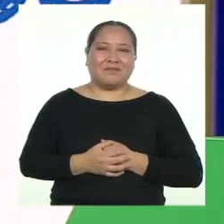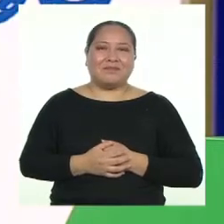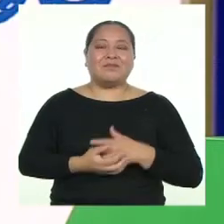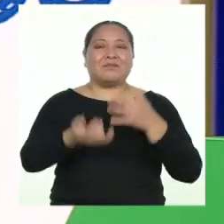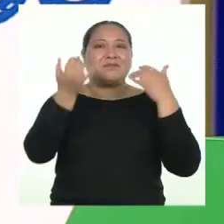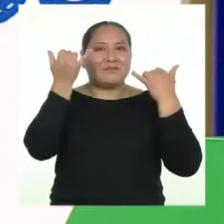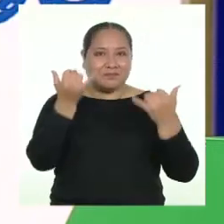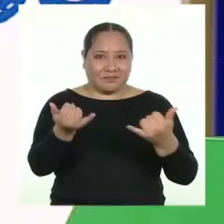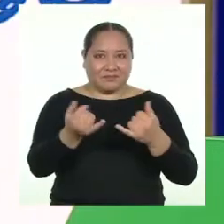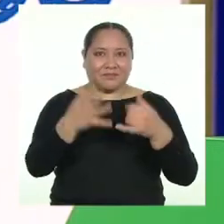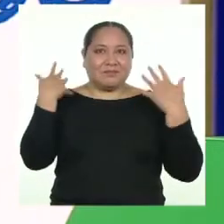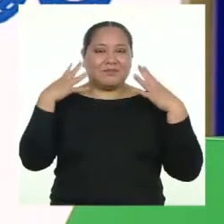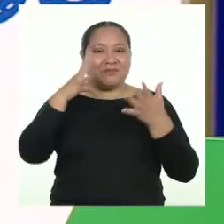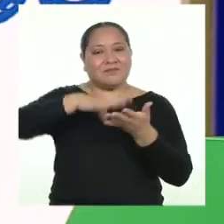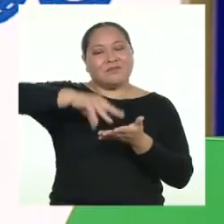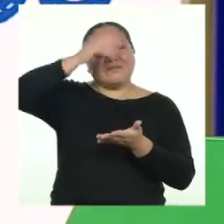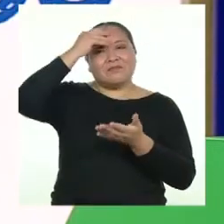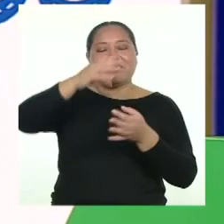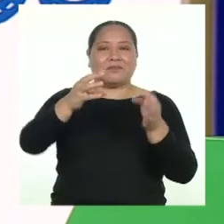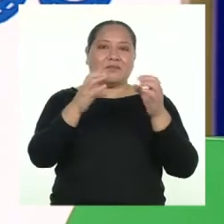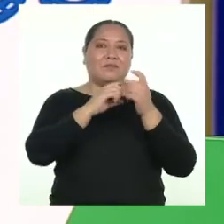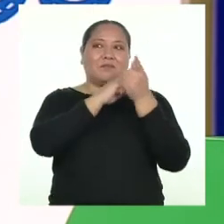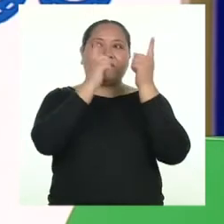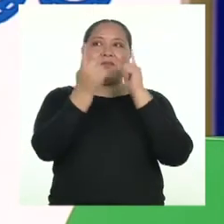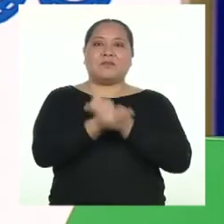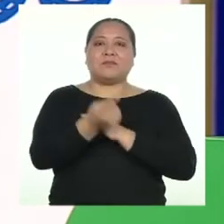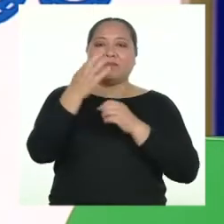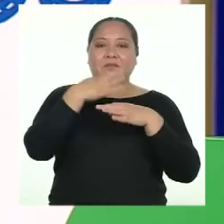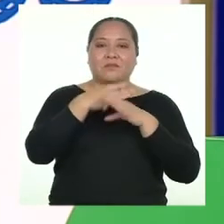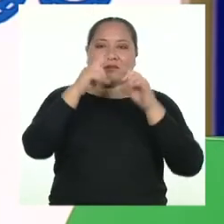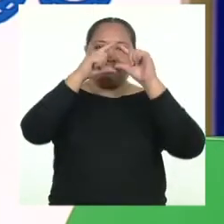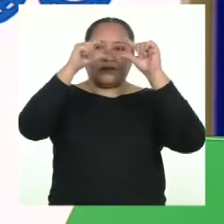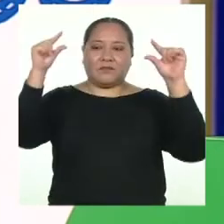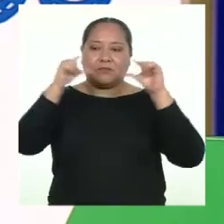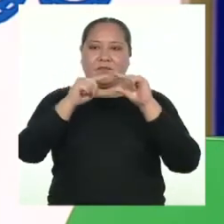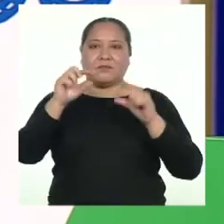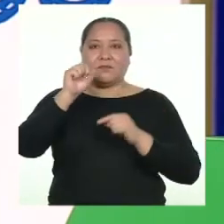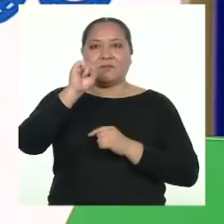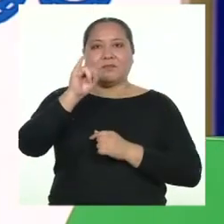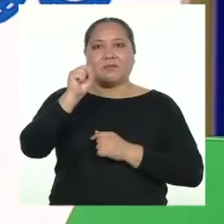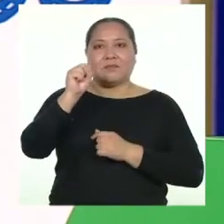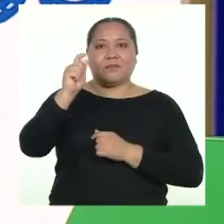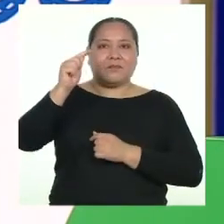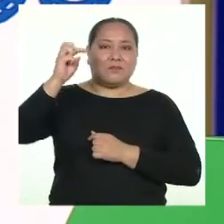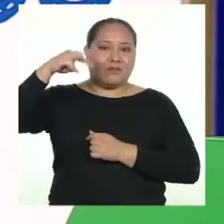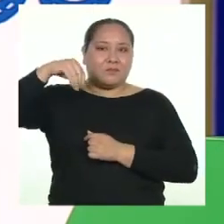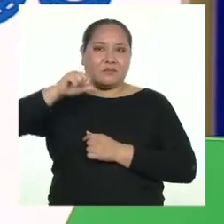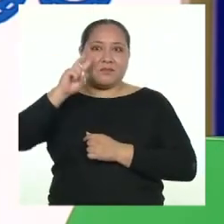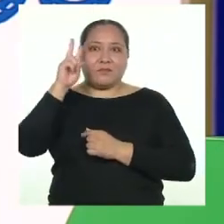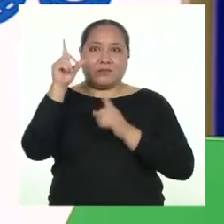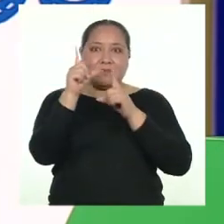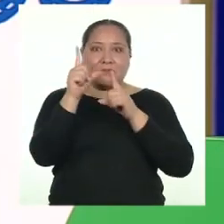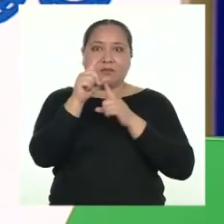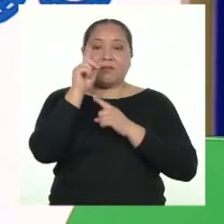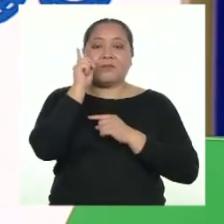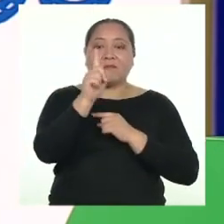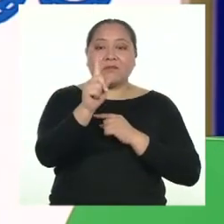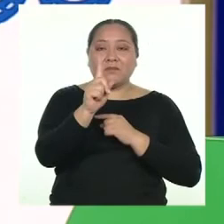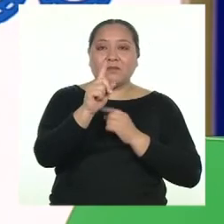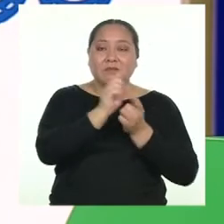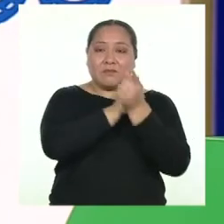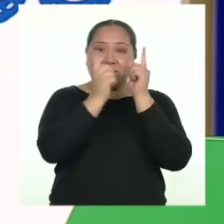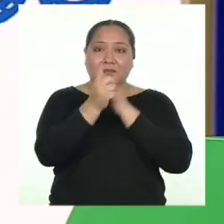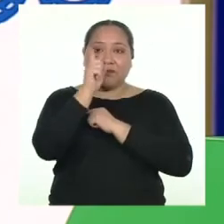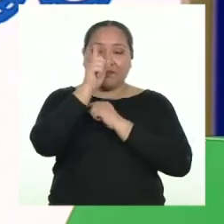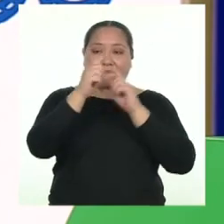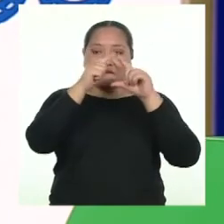El día de hoy hemos aprendido a convertir un sistema de 2 ecuaciones con 2 variables en una sola ecuación con una sola